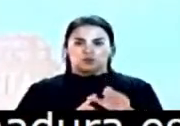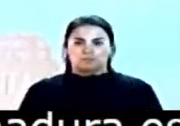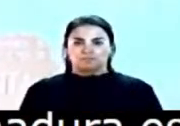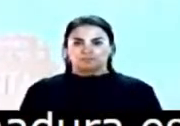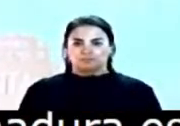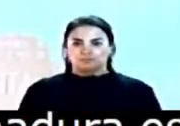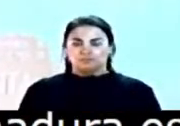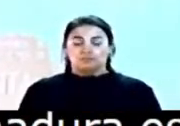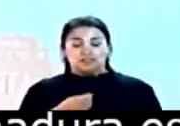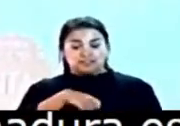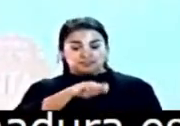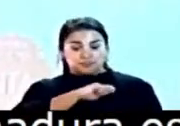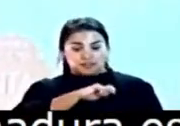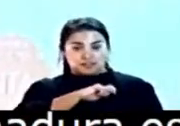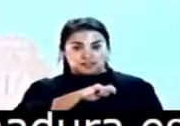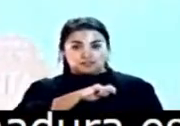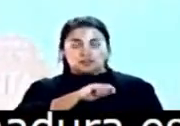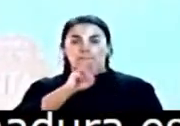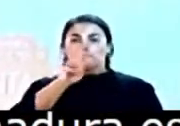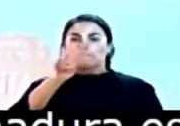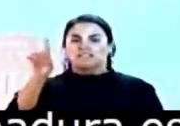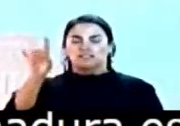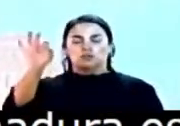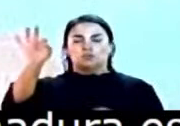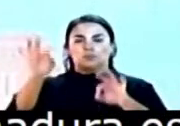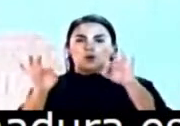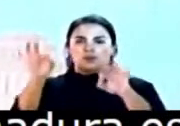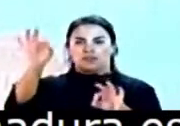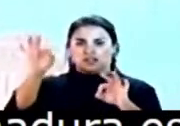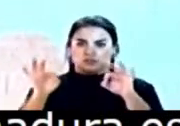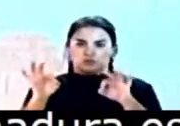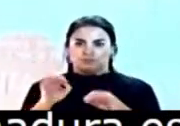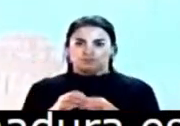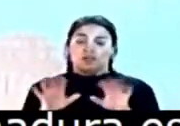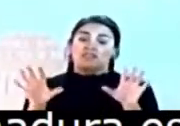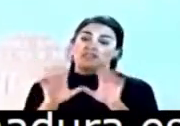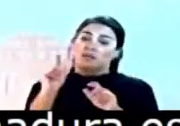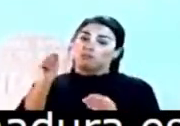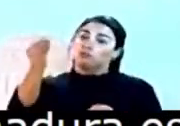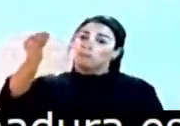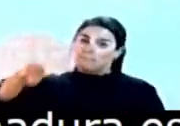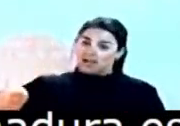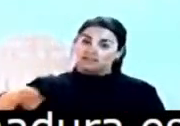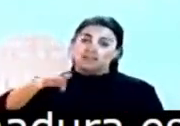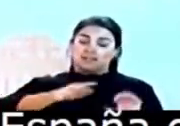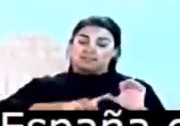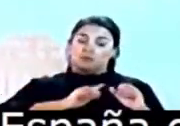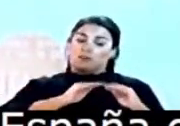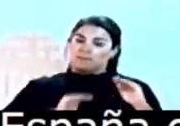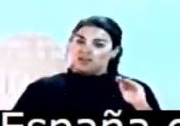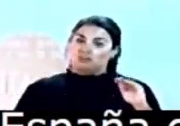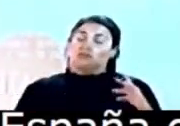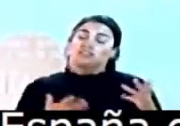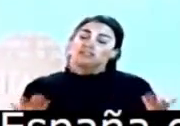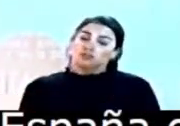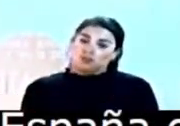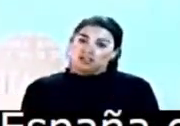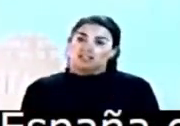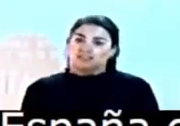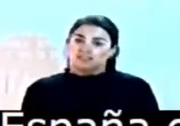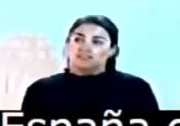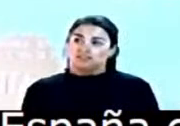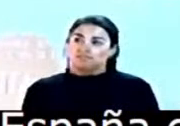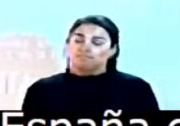En España es del 21%, 10 puntos más que en Extremadura. Por tanto, estamos